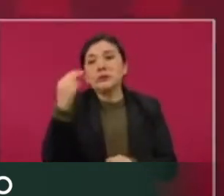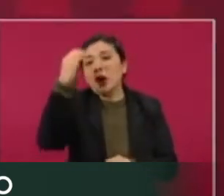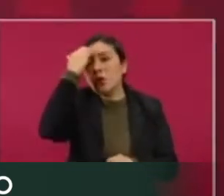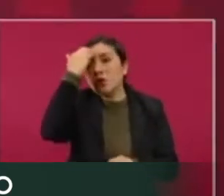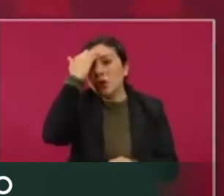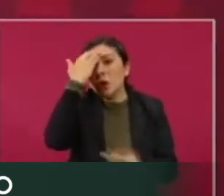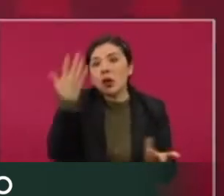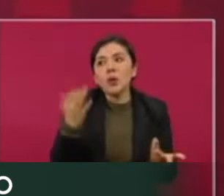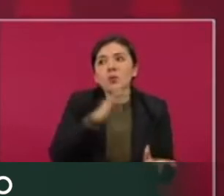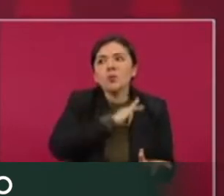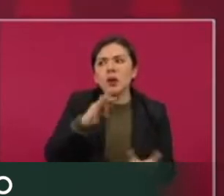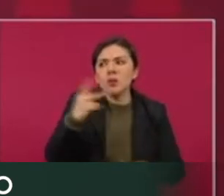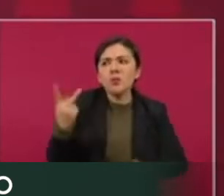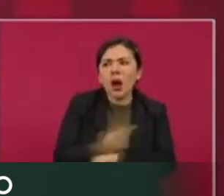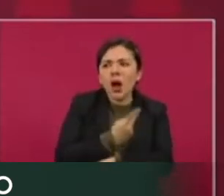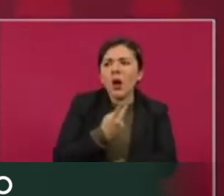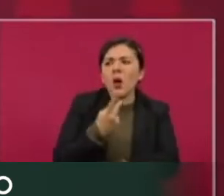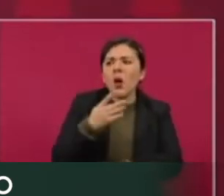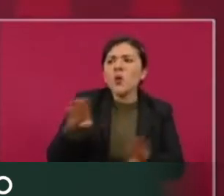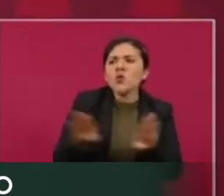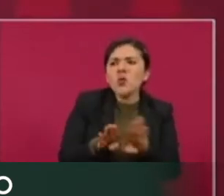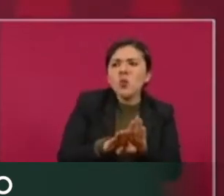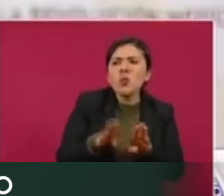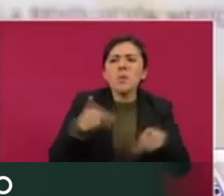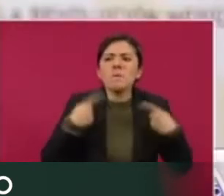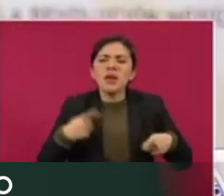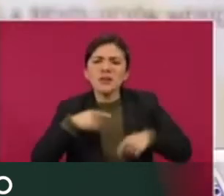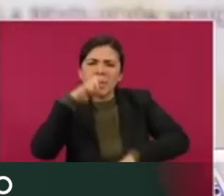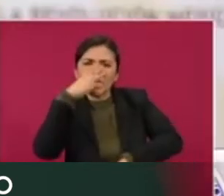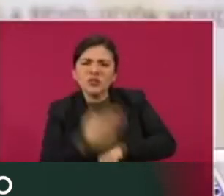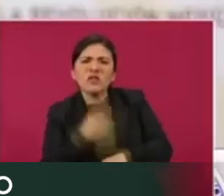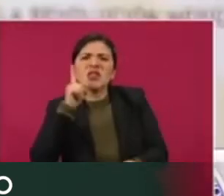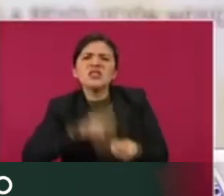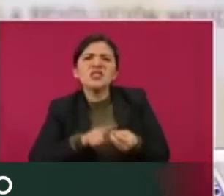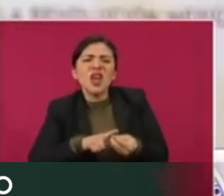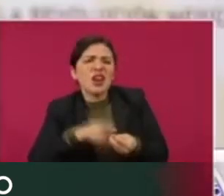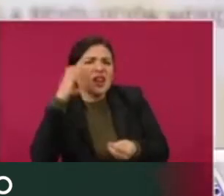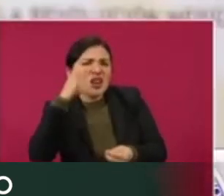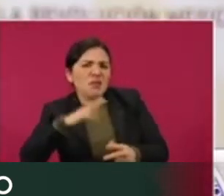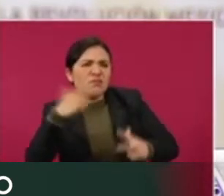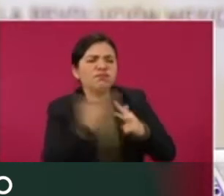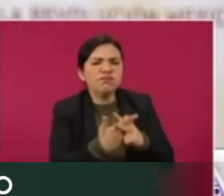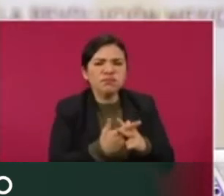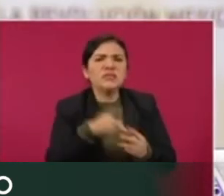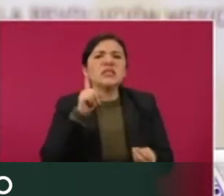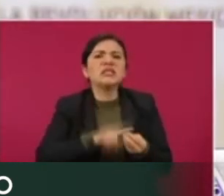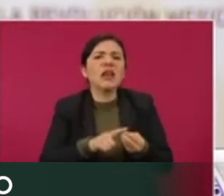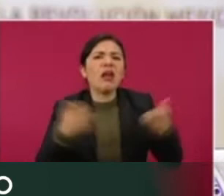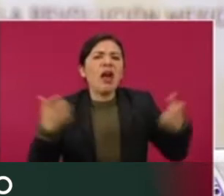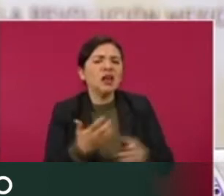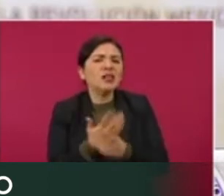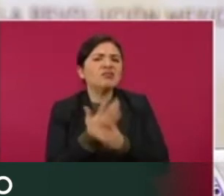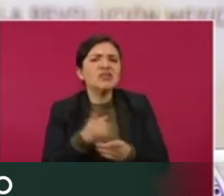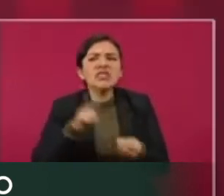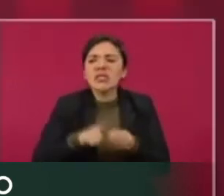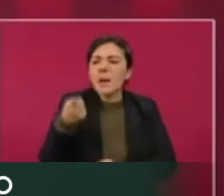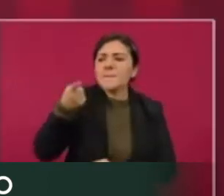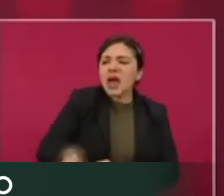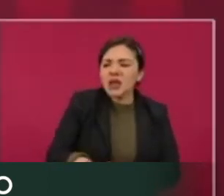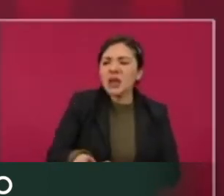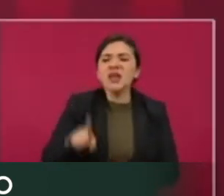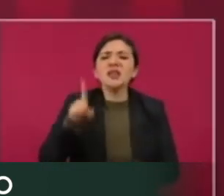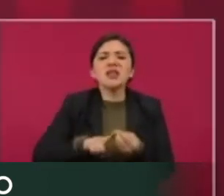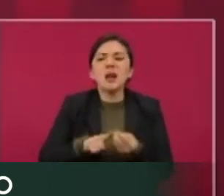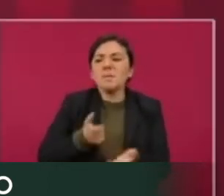a no adelantarse ni a hacer juicios sumarios. Ratificó que está en curso una investigación a fondo y se irá informando los resultados siempre y cuando no afecte